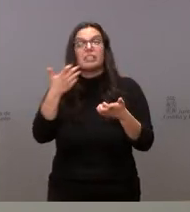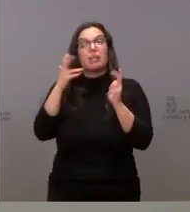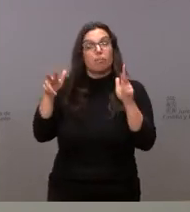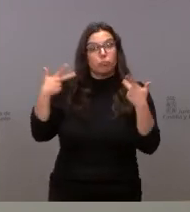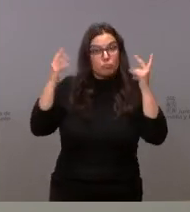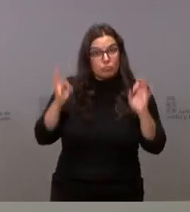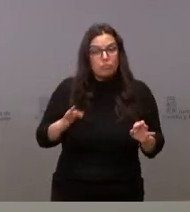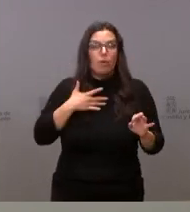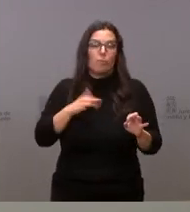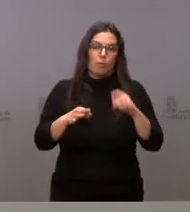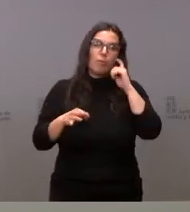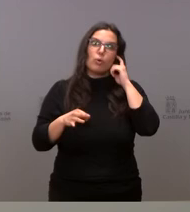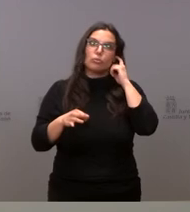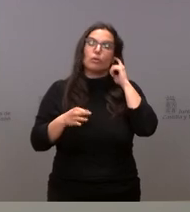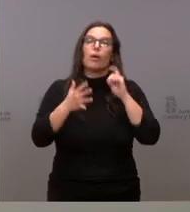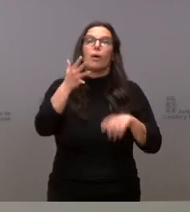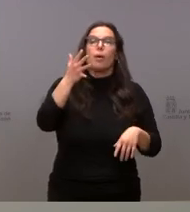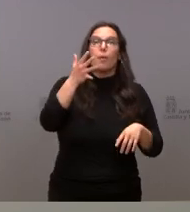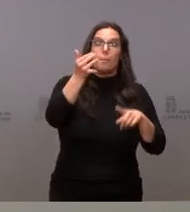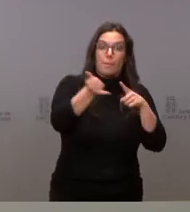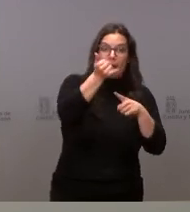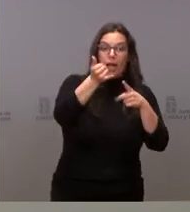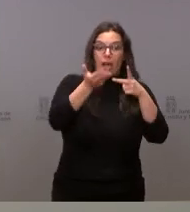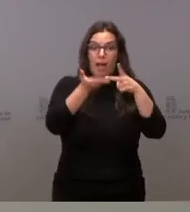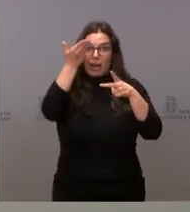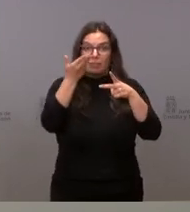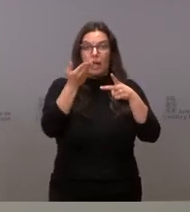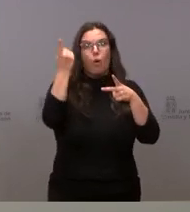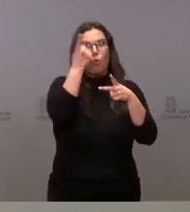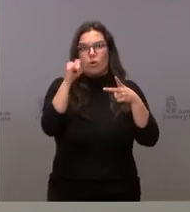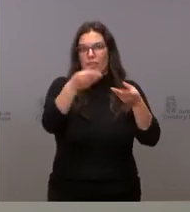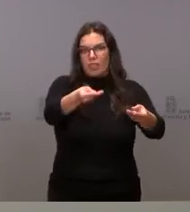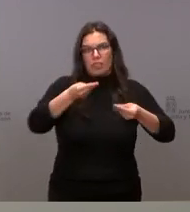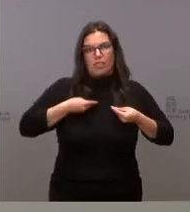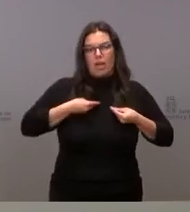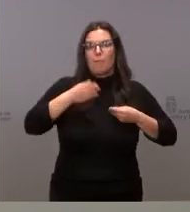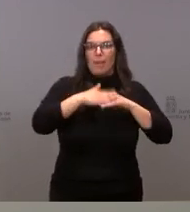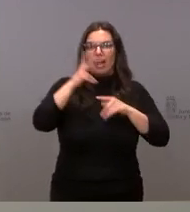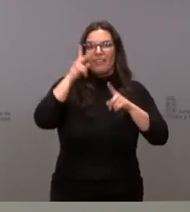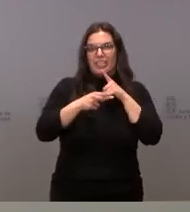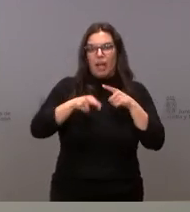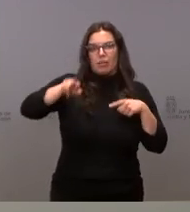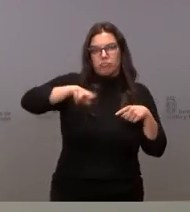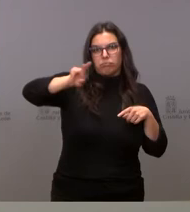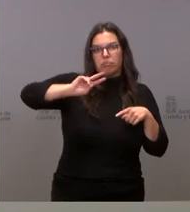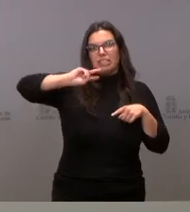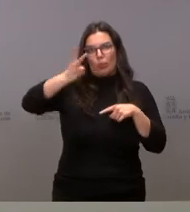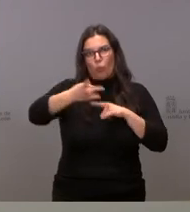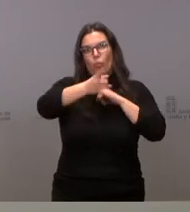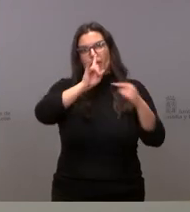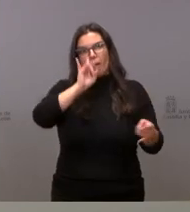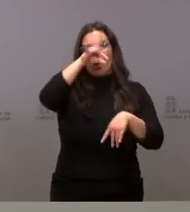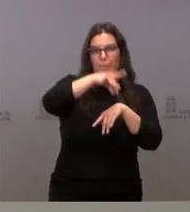implementar el acto del alta y de la baja dentro del mismo acto administrativo para evitar precisamente la segunda llamada del médico